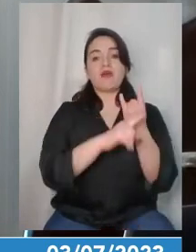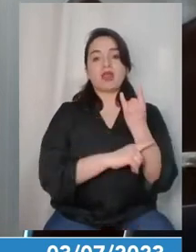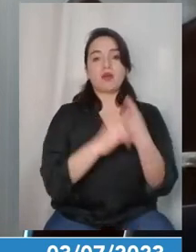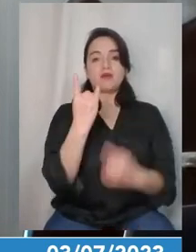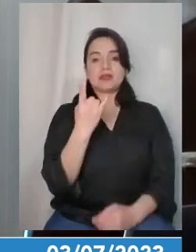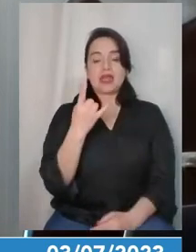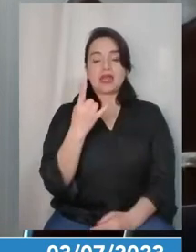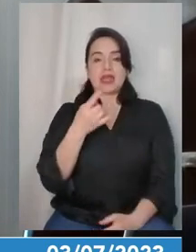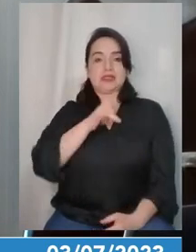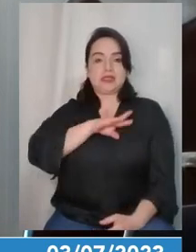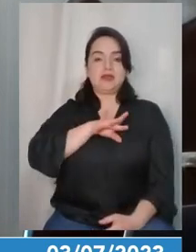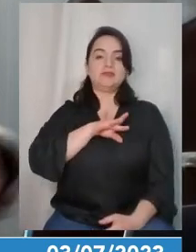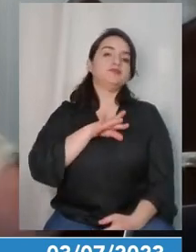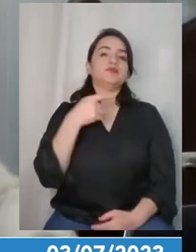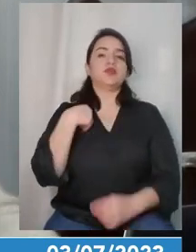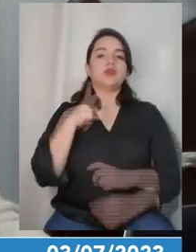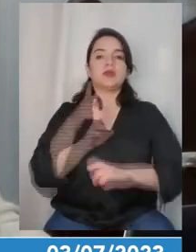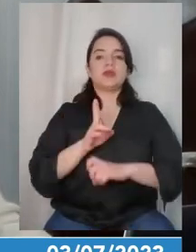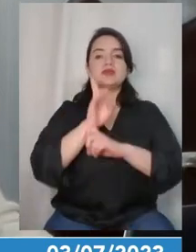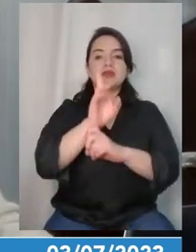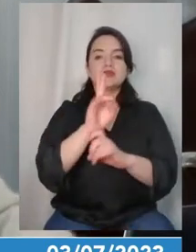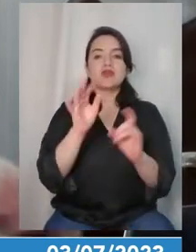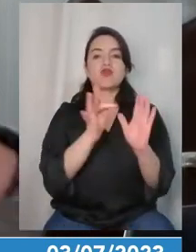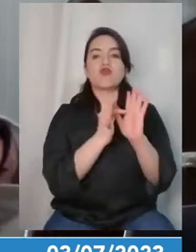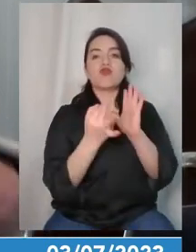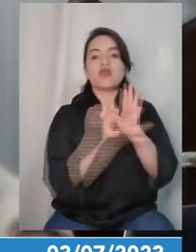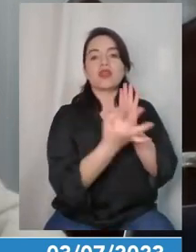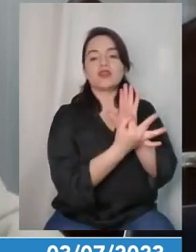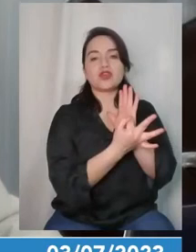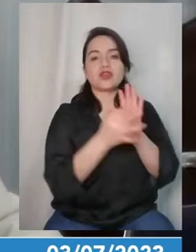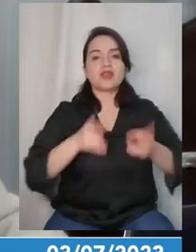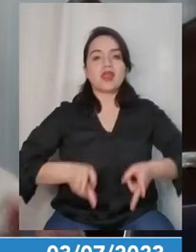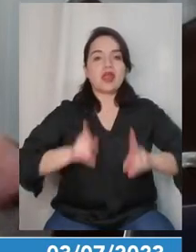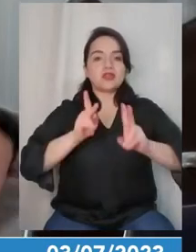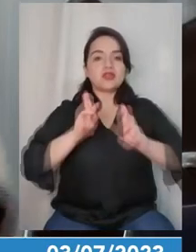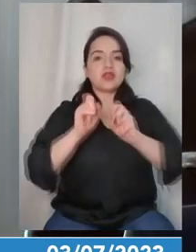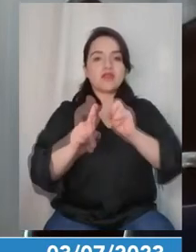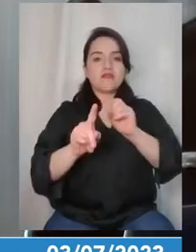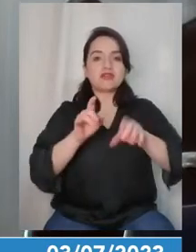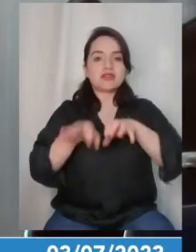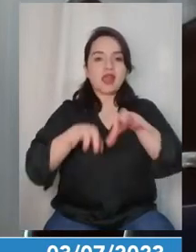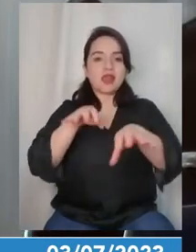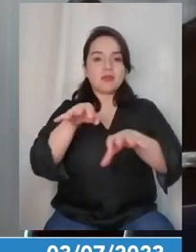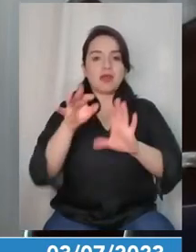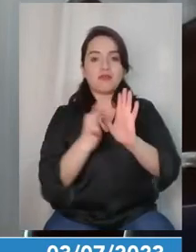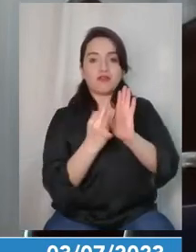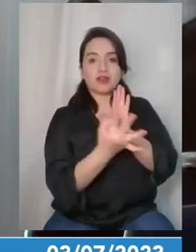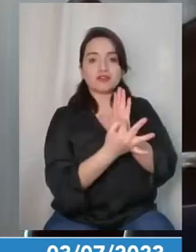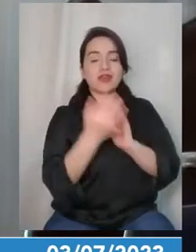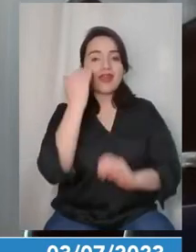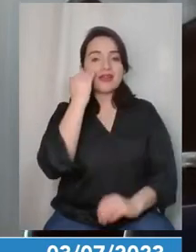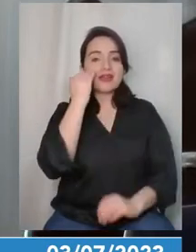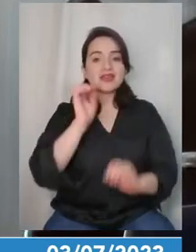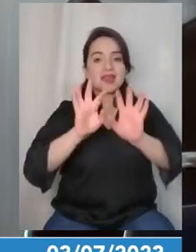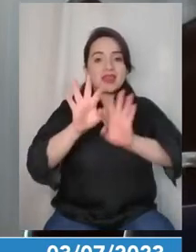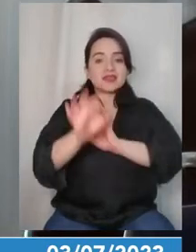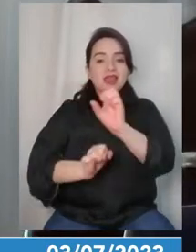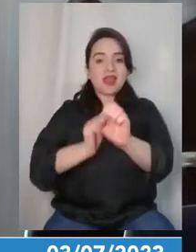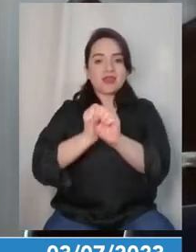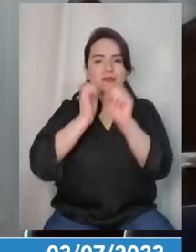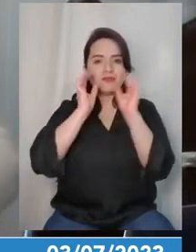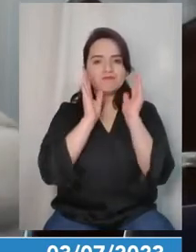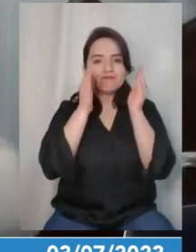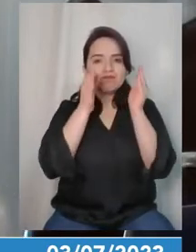de la Fundación Derecho y Defensa Animal, fundación que hace casi 10 años se ha dedicado al desarrollo del derecho animal en